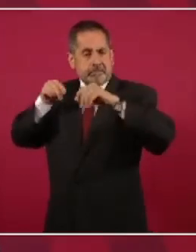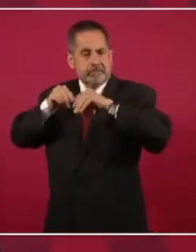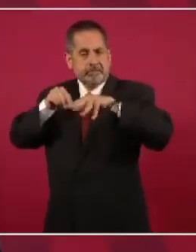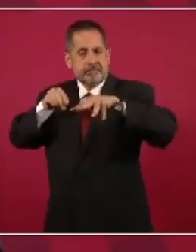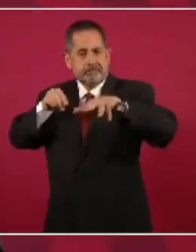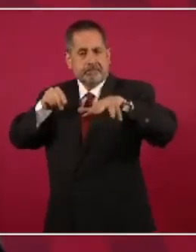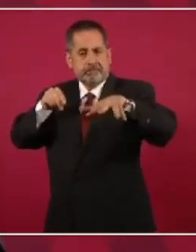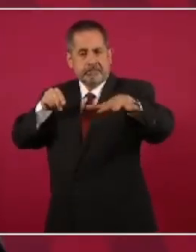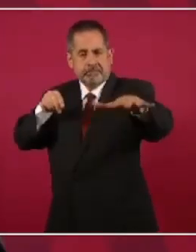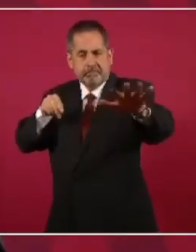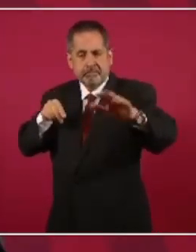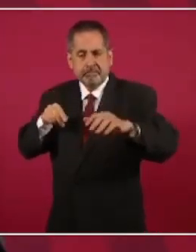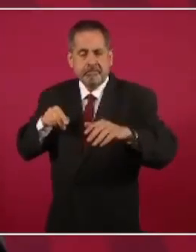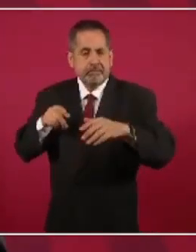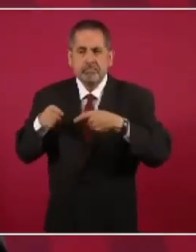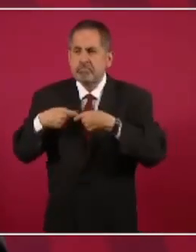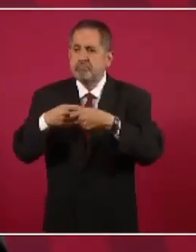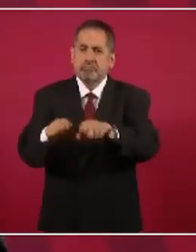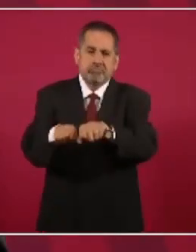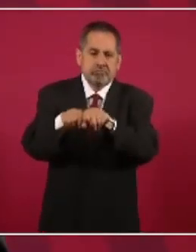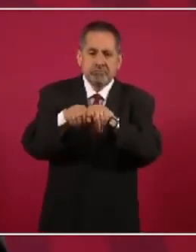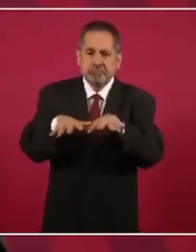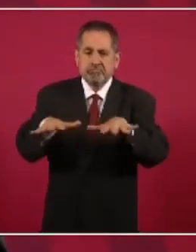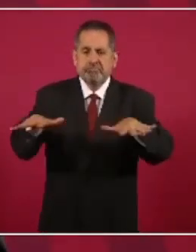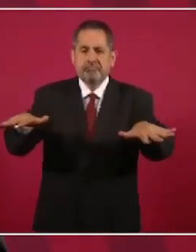los encargados de distribución.